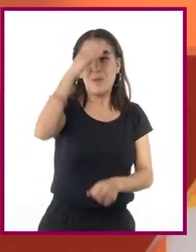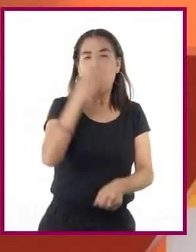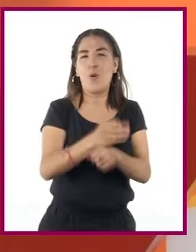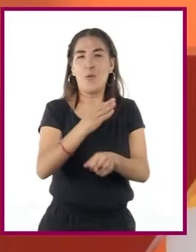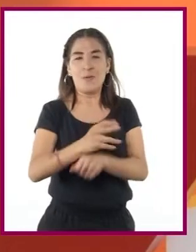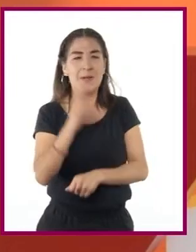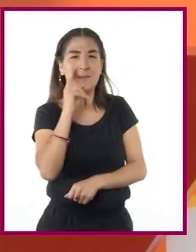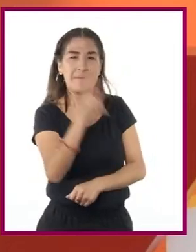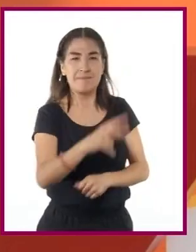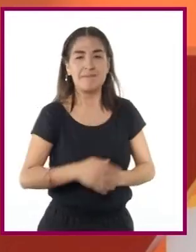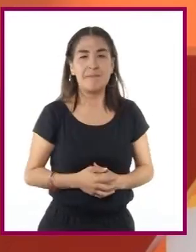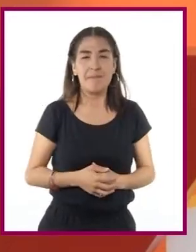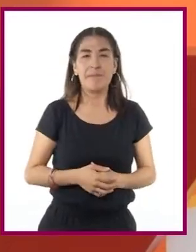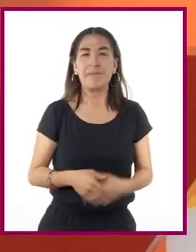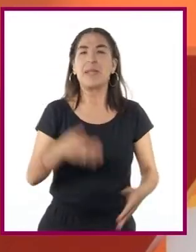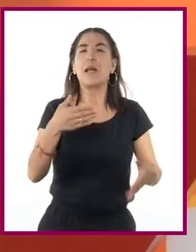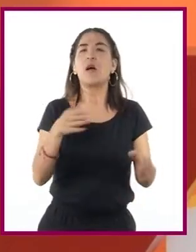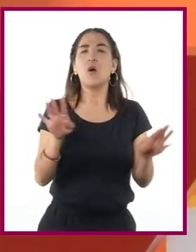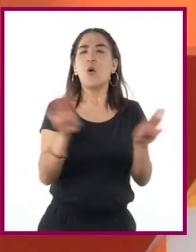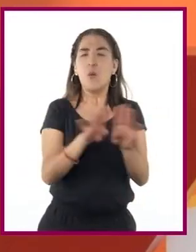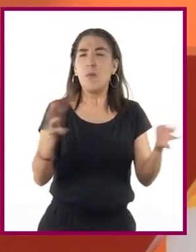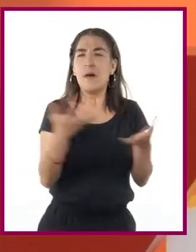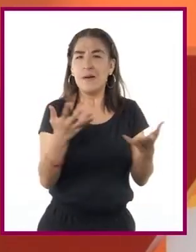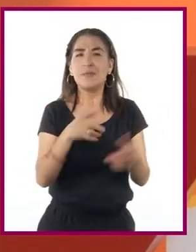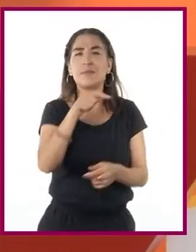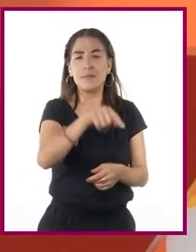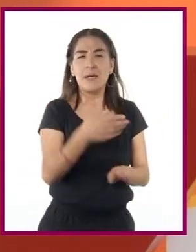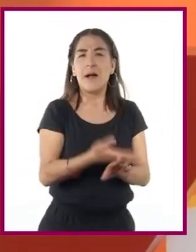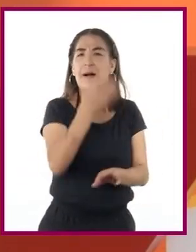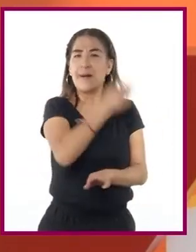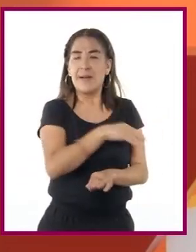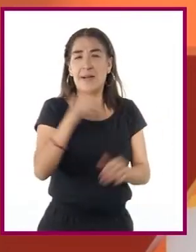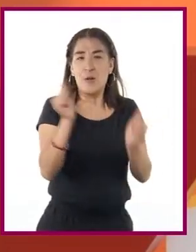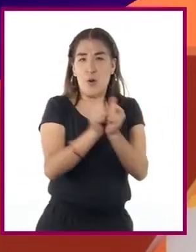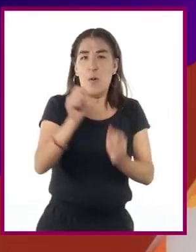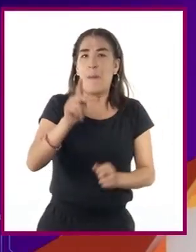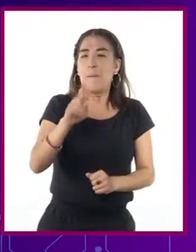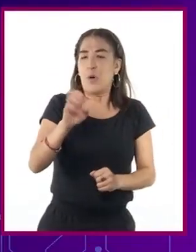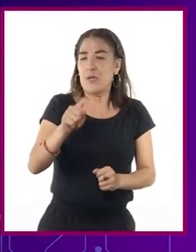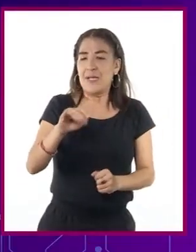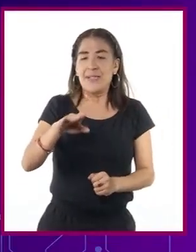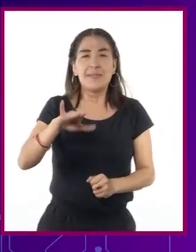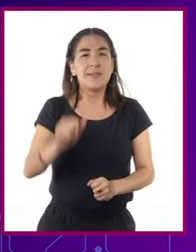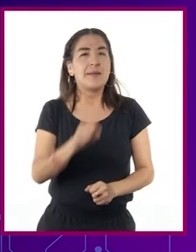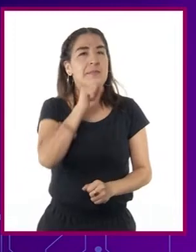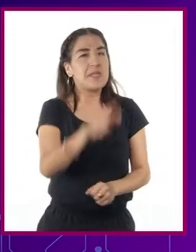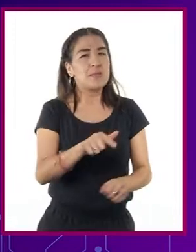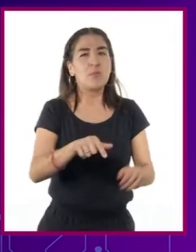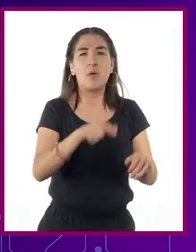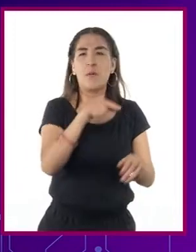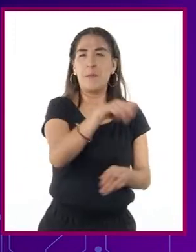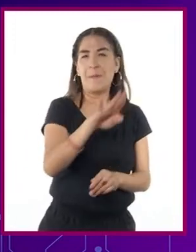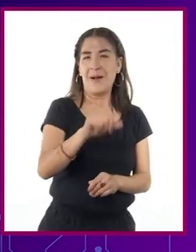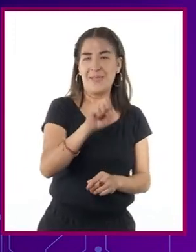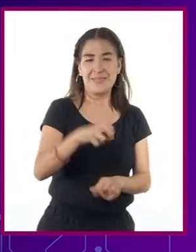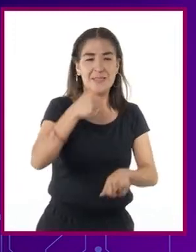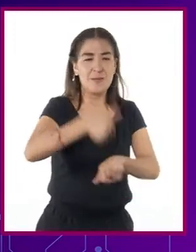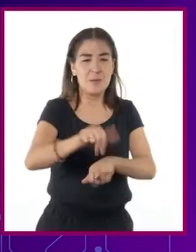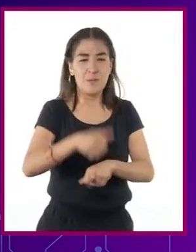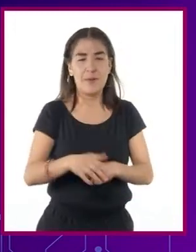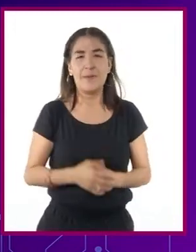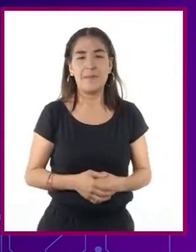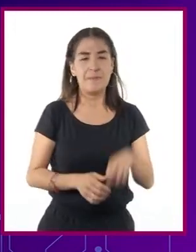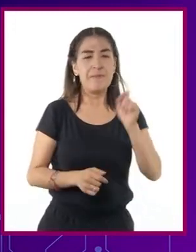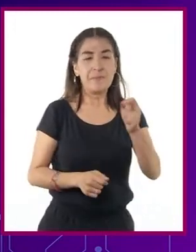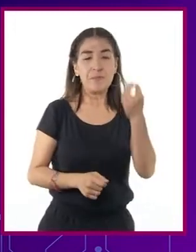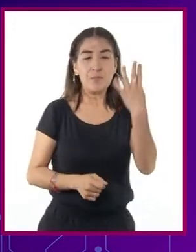momento. ¿Lo anterior se cumple con potencias de otras bases? De las potencias con exponente negativo, 4 elevado